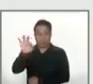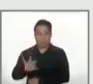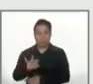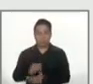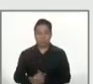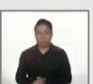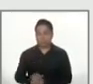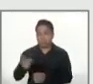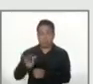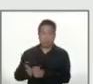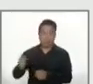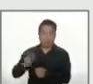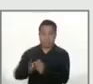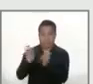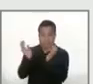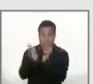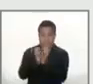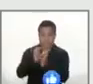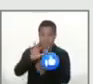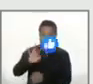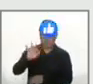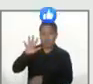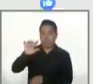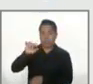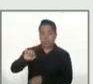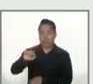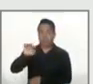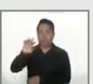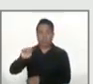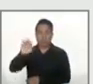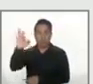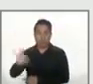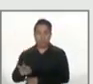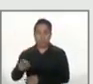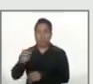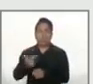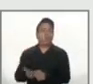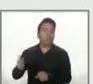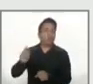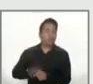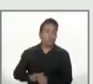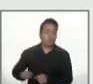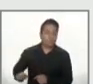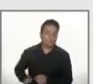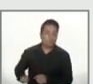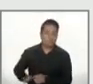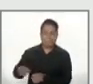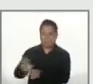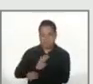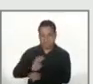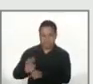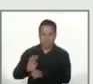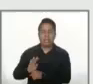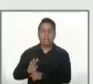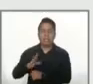54.5%, Hospitales del ISSSTE, 45.9%, Hospitales de IMSS Bienestar,